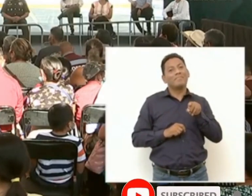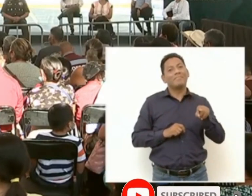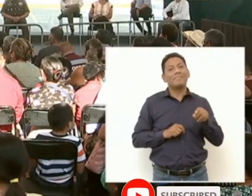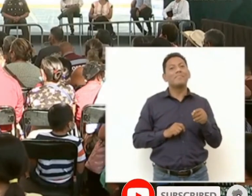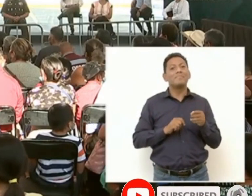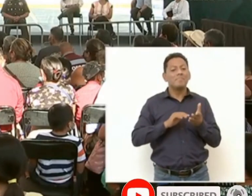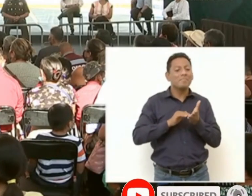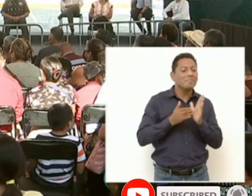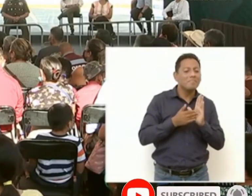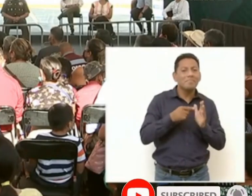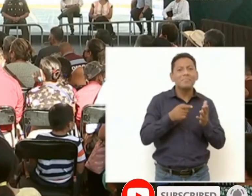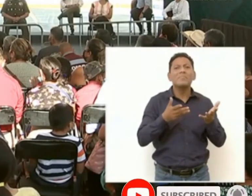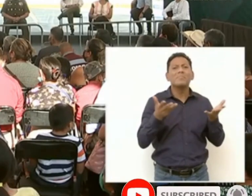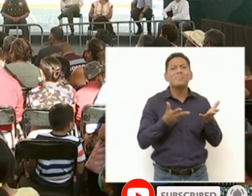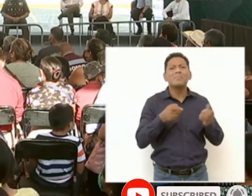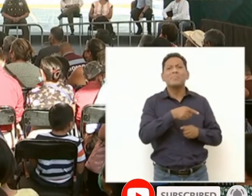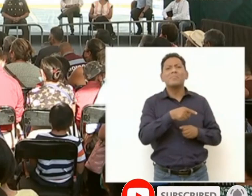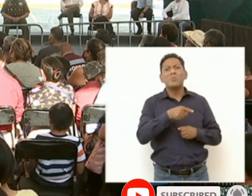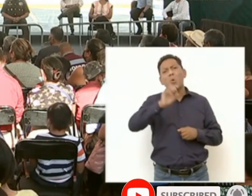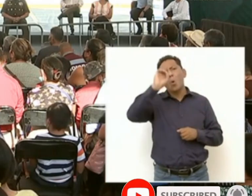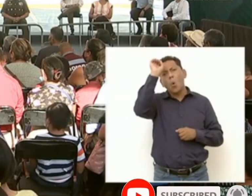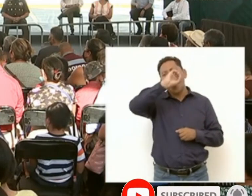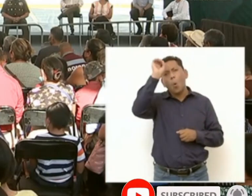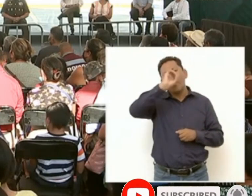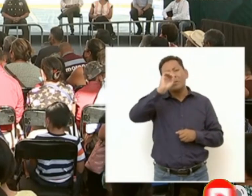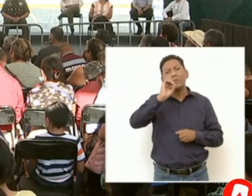formaban la llamada opinión pública,